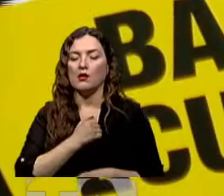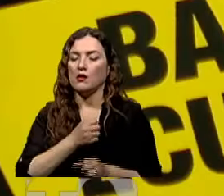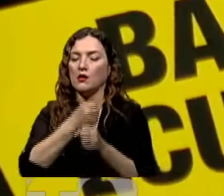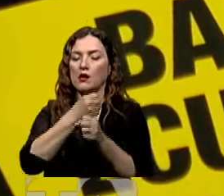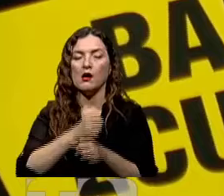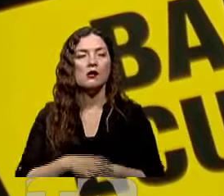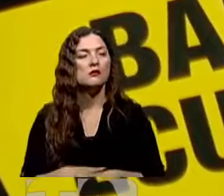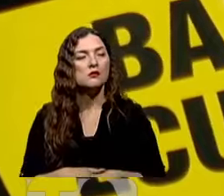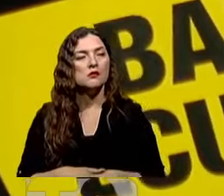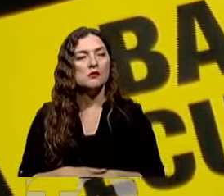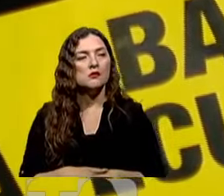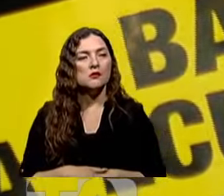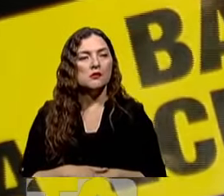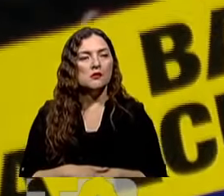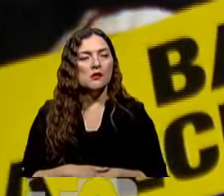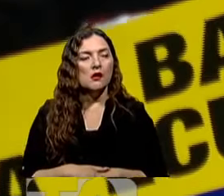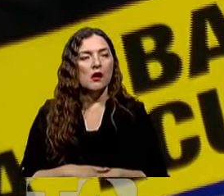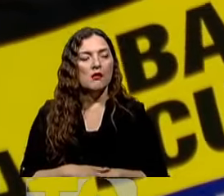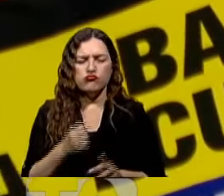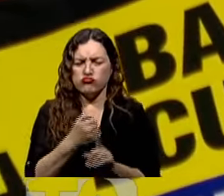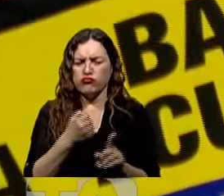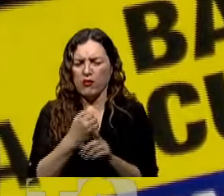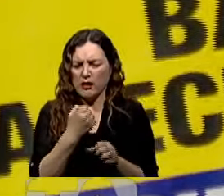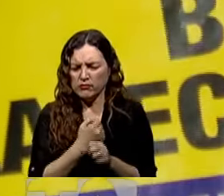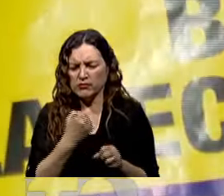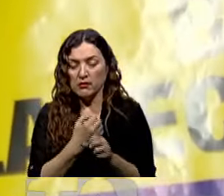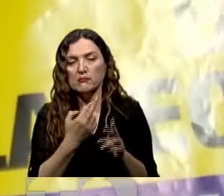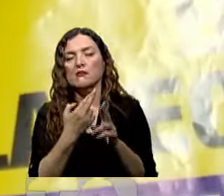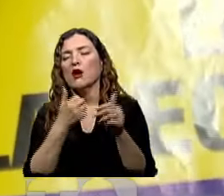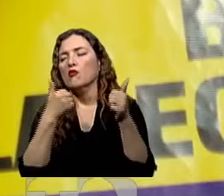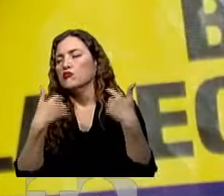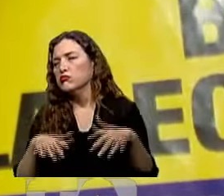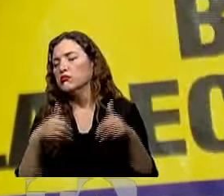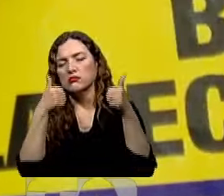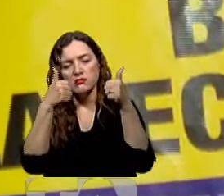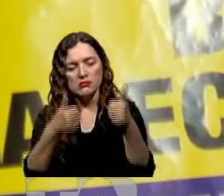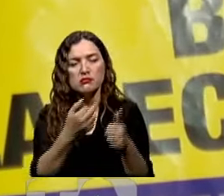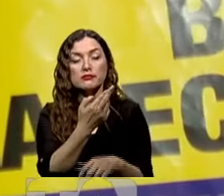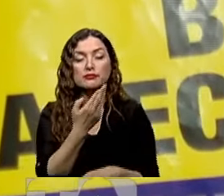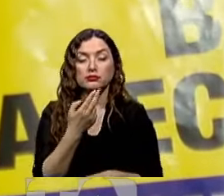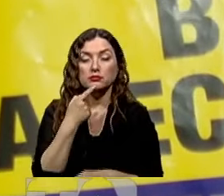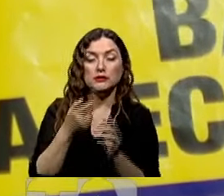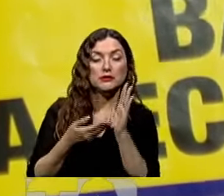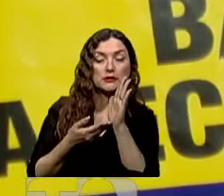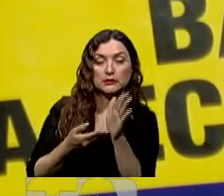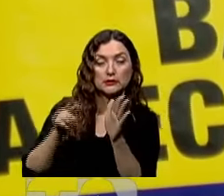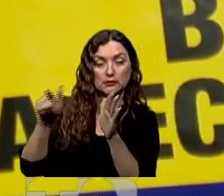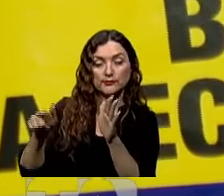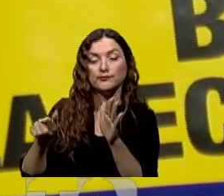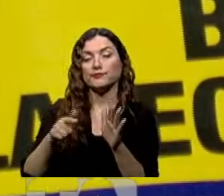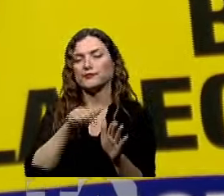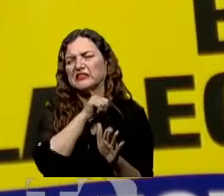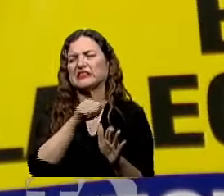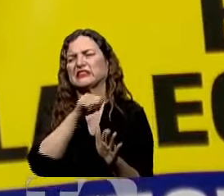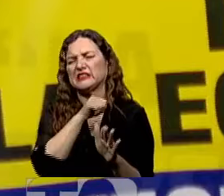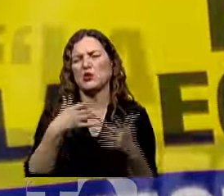seguridad. Y sí hemos tenido un poco de resultado porque se ha bajado el índice delictivo en la ecuatoriana,